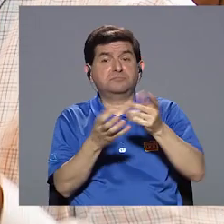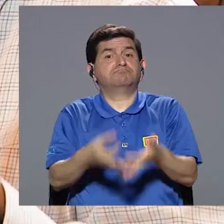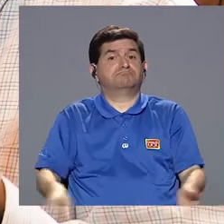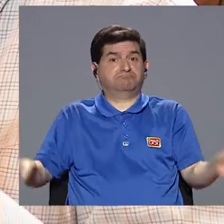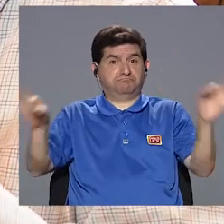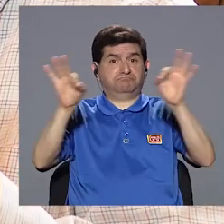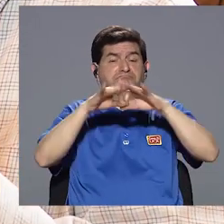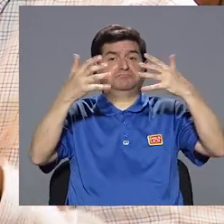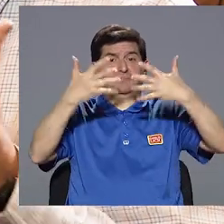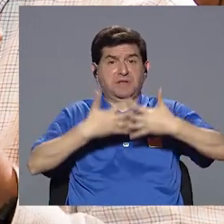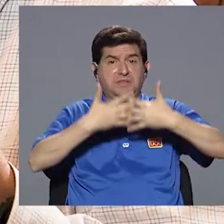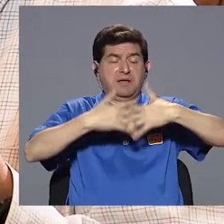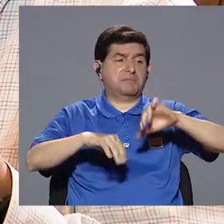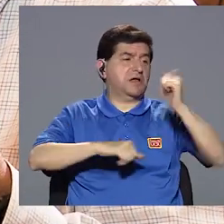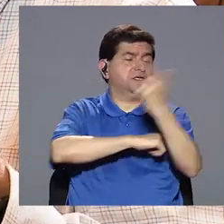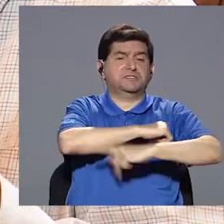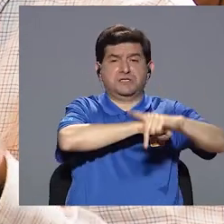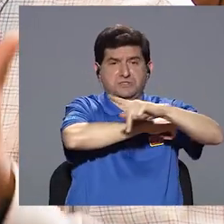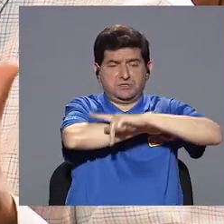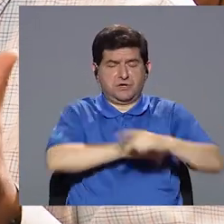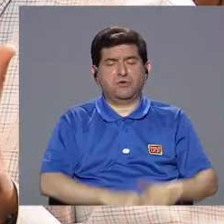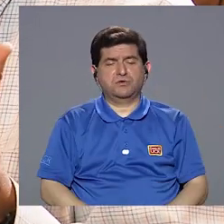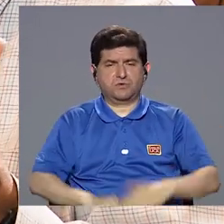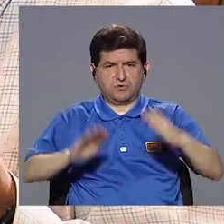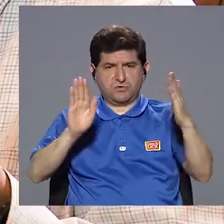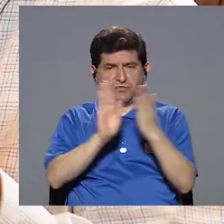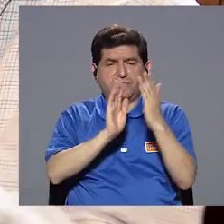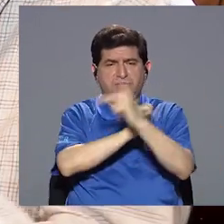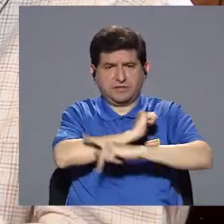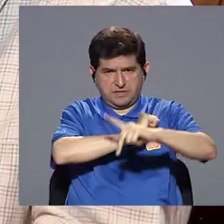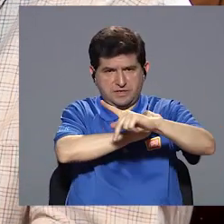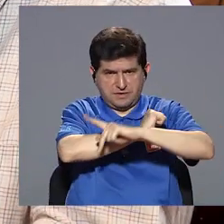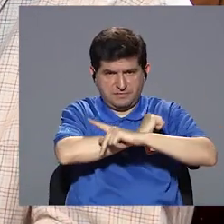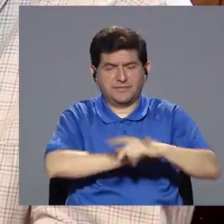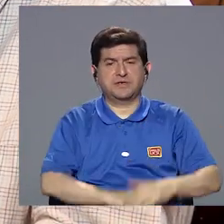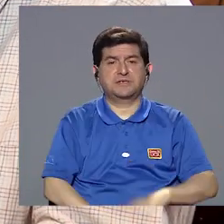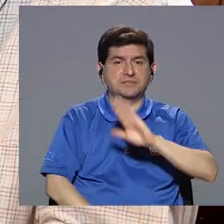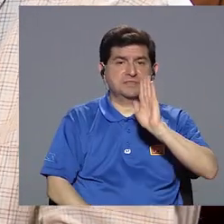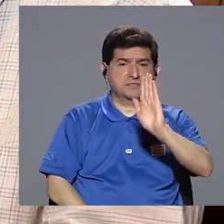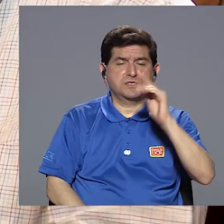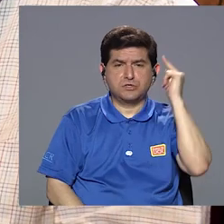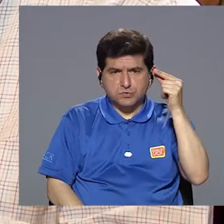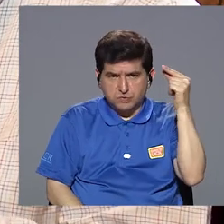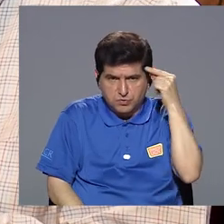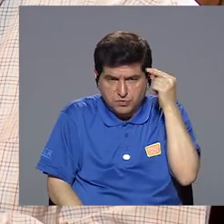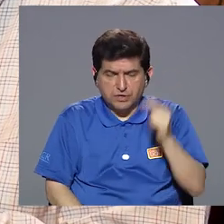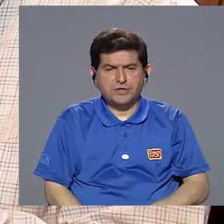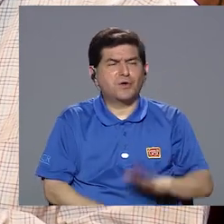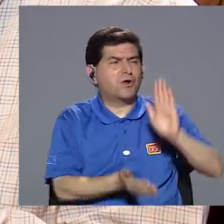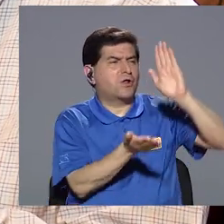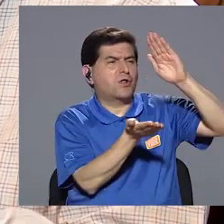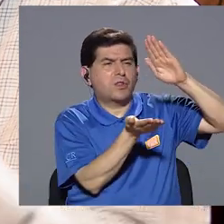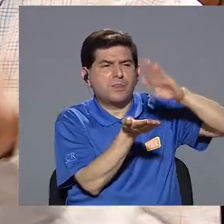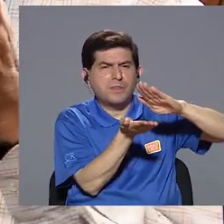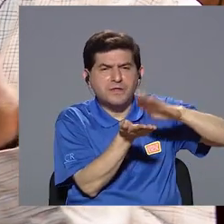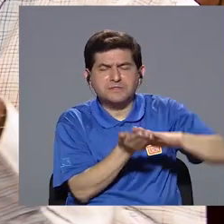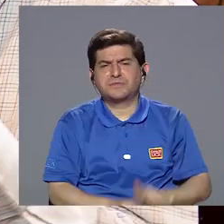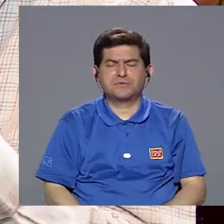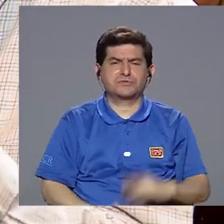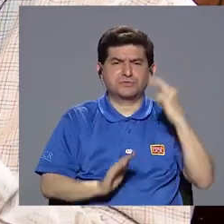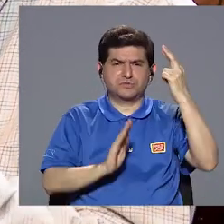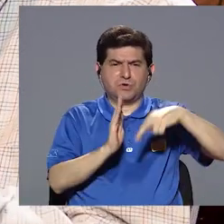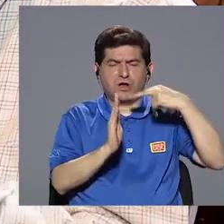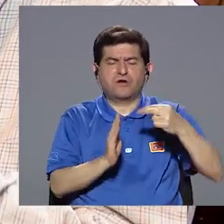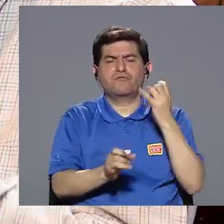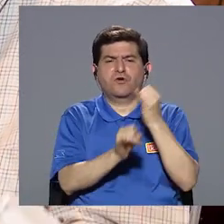protagonismo muy grande de las empresas transnacionales frente a los estados nacionales y la disminución